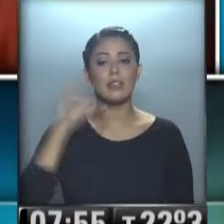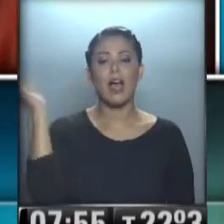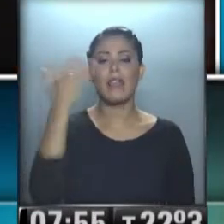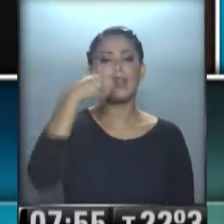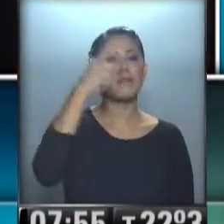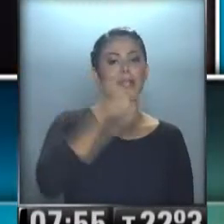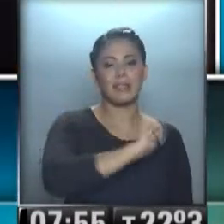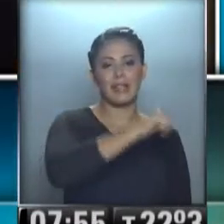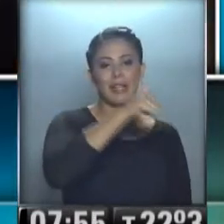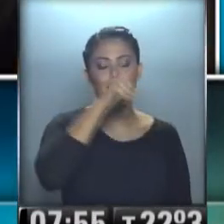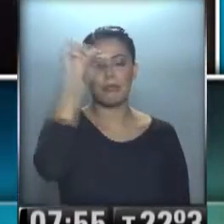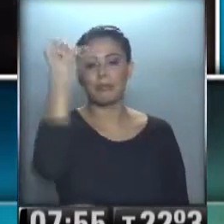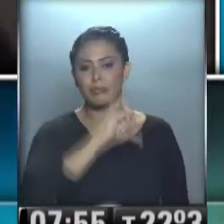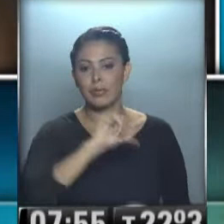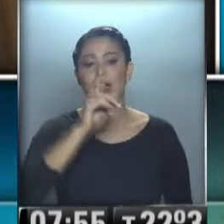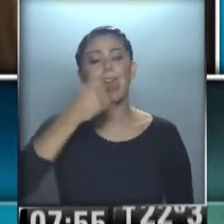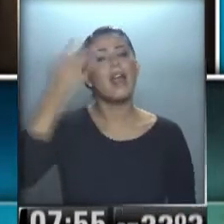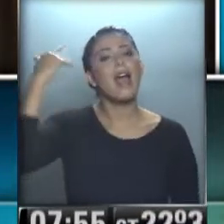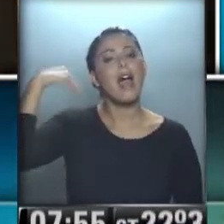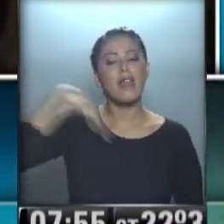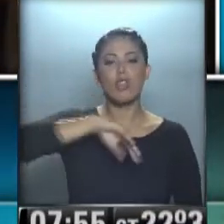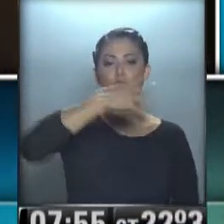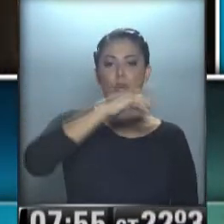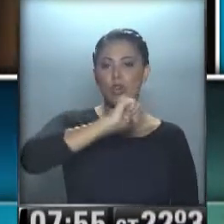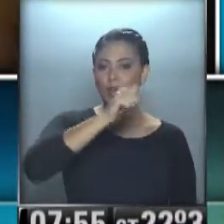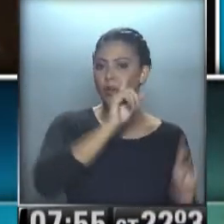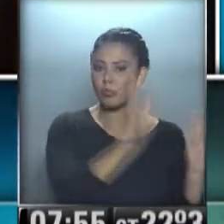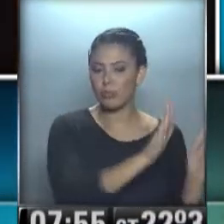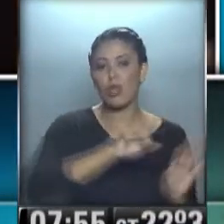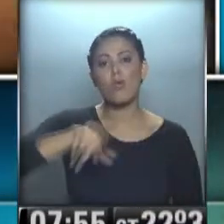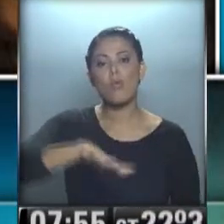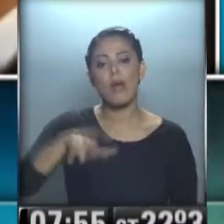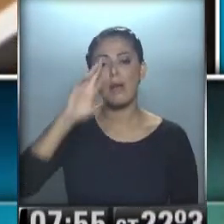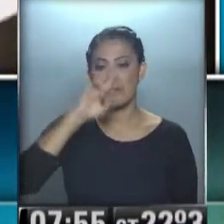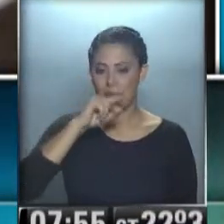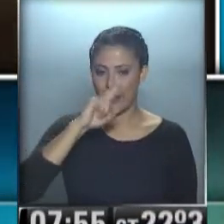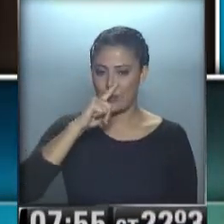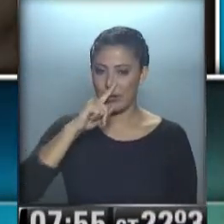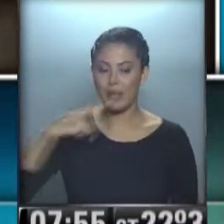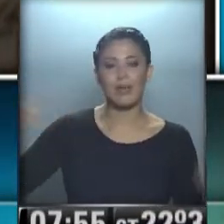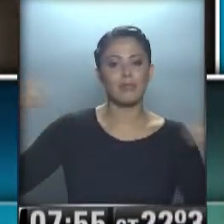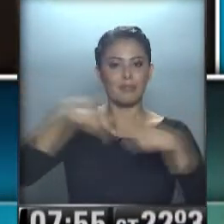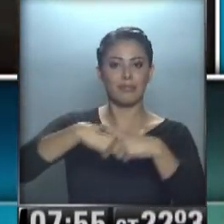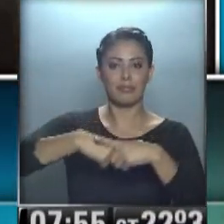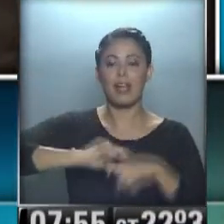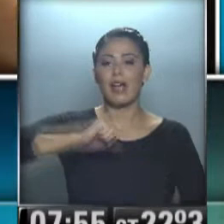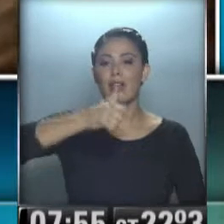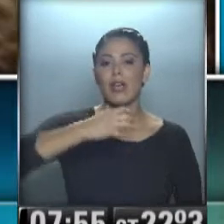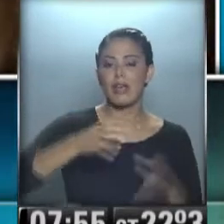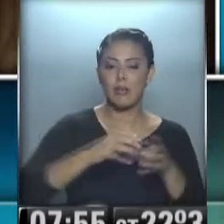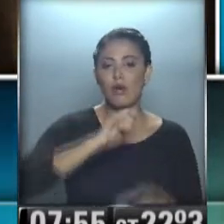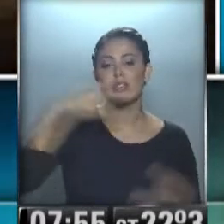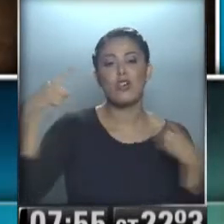Messi, que recibió el premio en las anteriores 4 entregas. En Mar del Plata, el clásico de Avellaneda fue para Racing, que